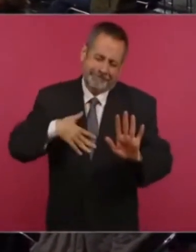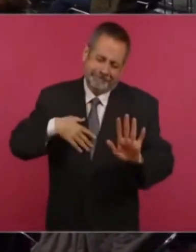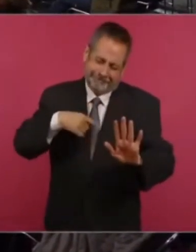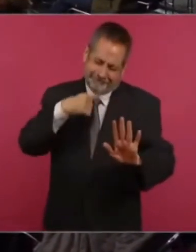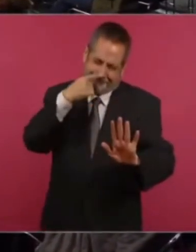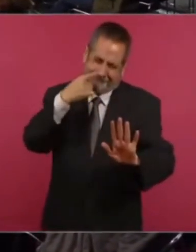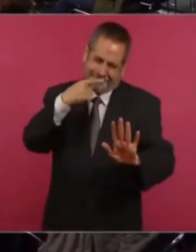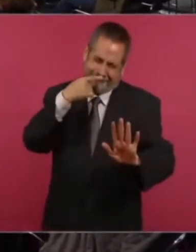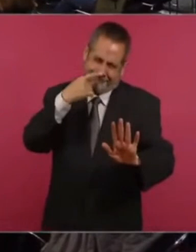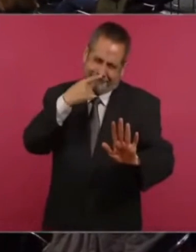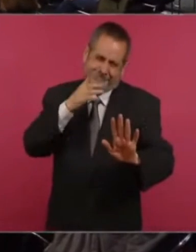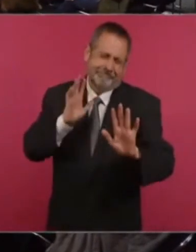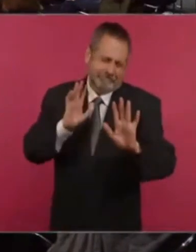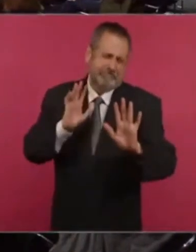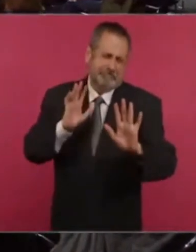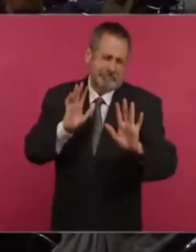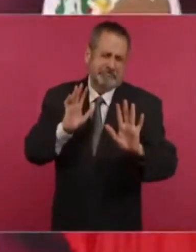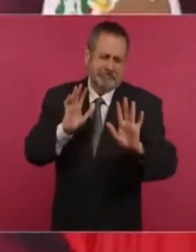aceite.